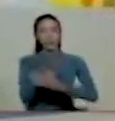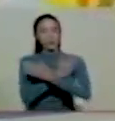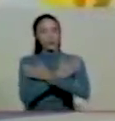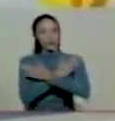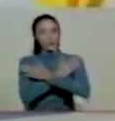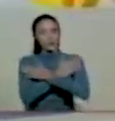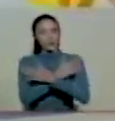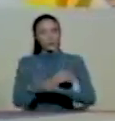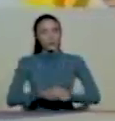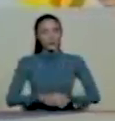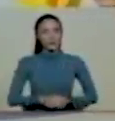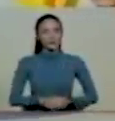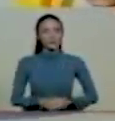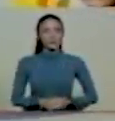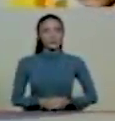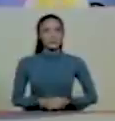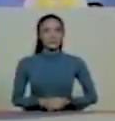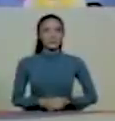A la orden.